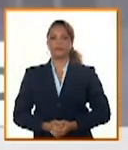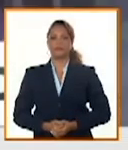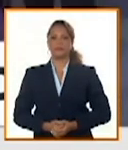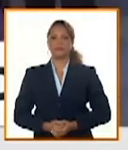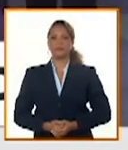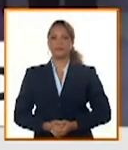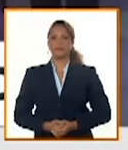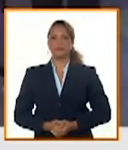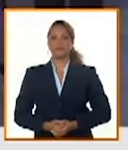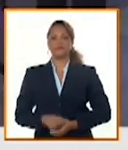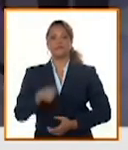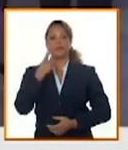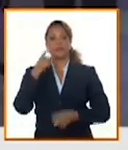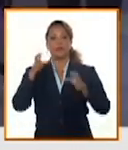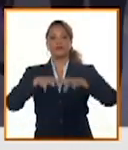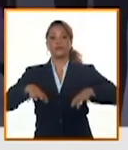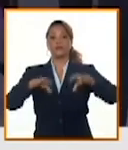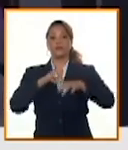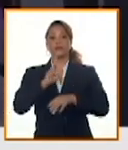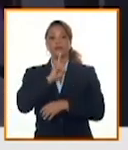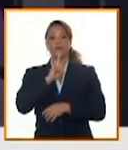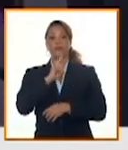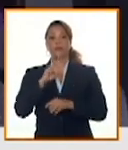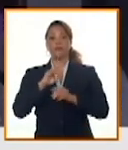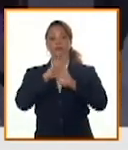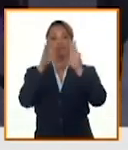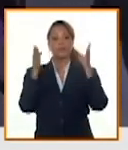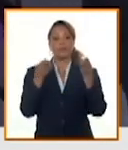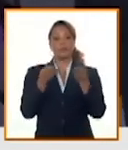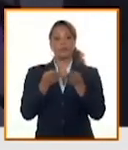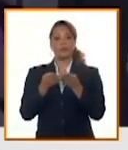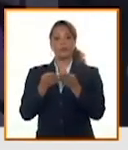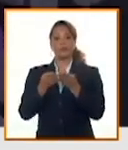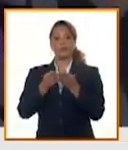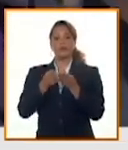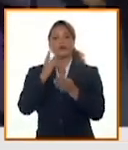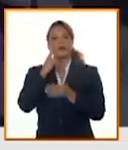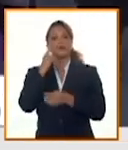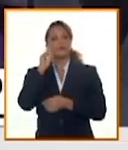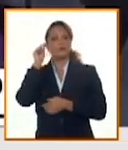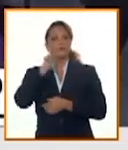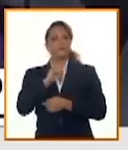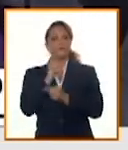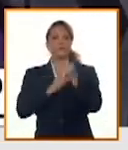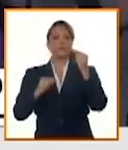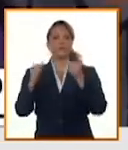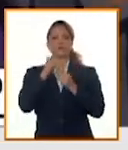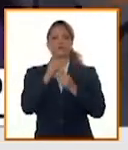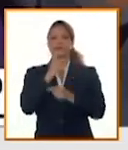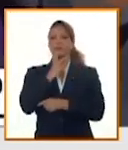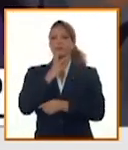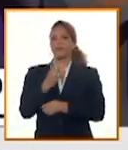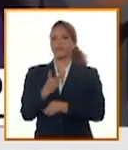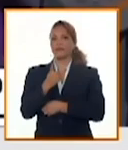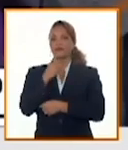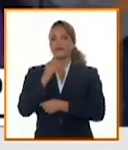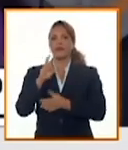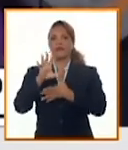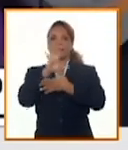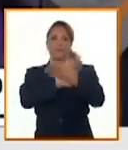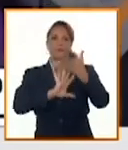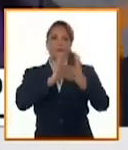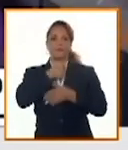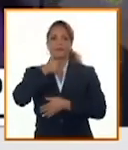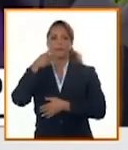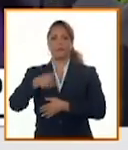Sí estamos viendo esta crisis hídrica alrededor del mundo y vamos a ver Cuáles son los principales focos de atención vemos en América Latina por ejemplo